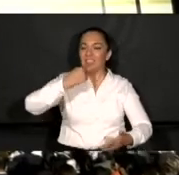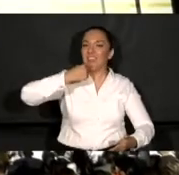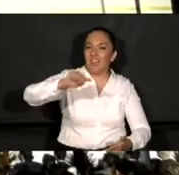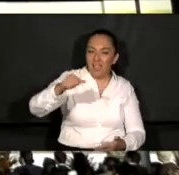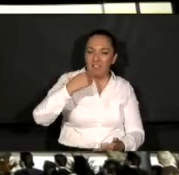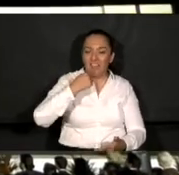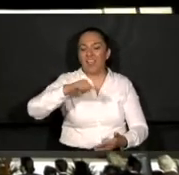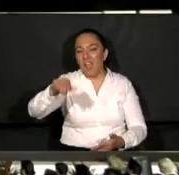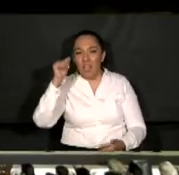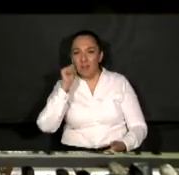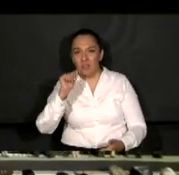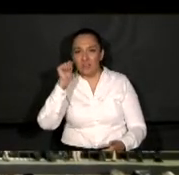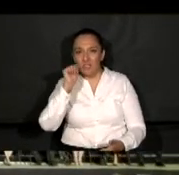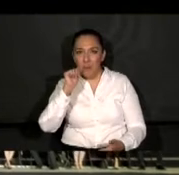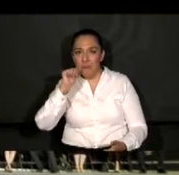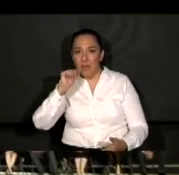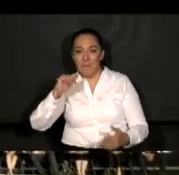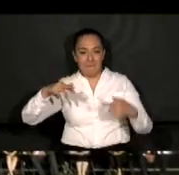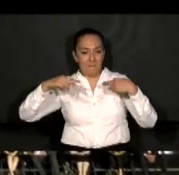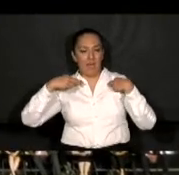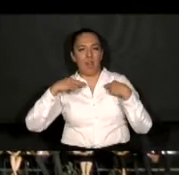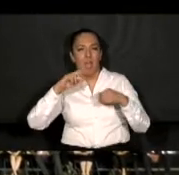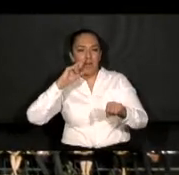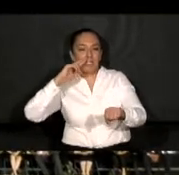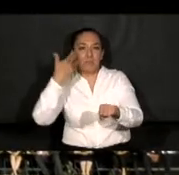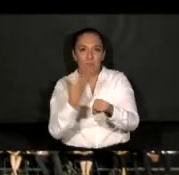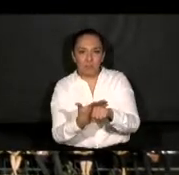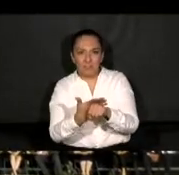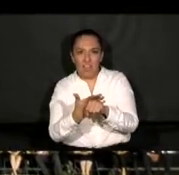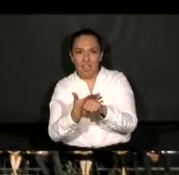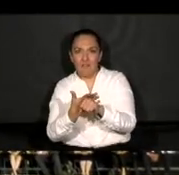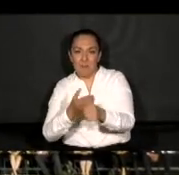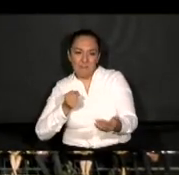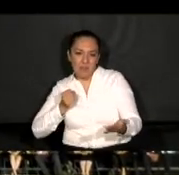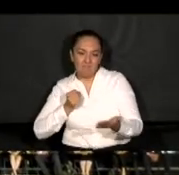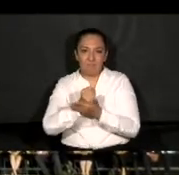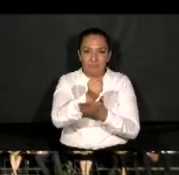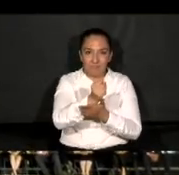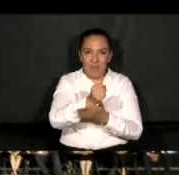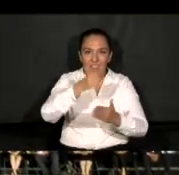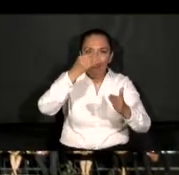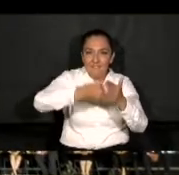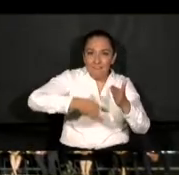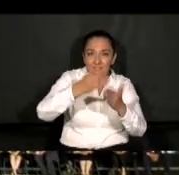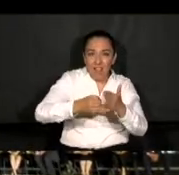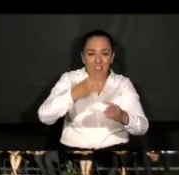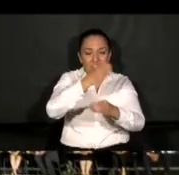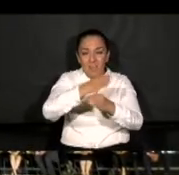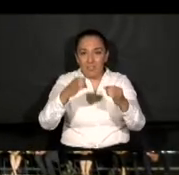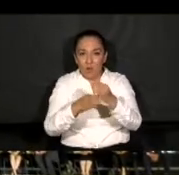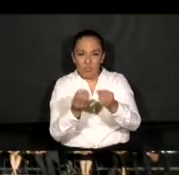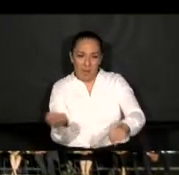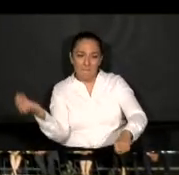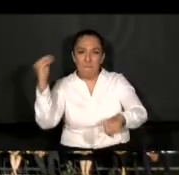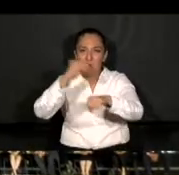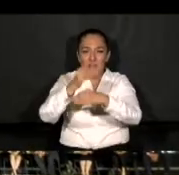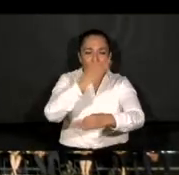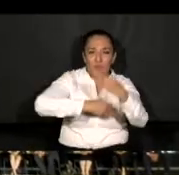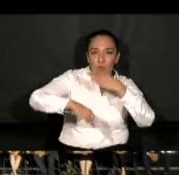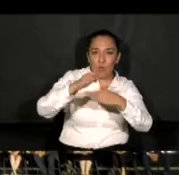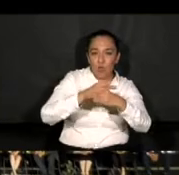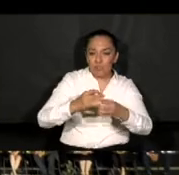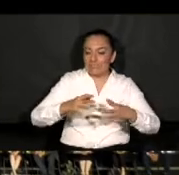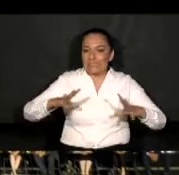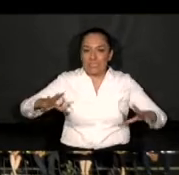para tomar la responsabilidad para abatir las carencias, para incorporar todo